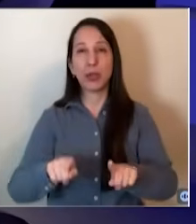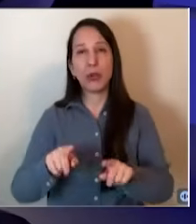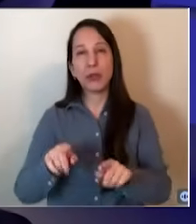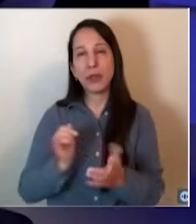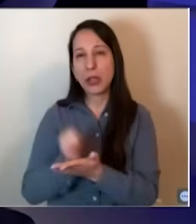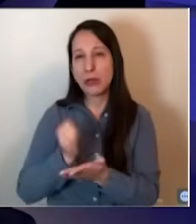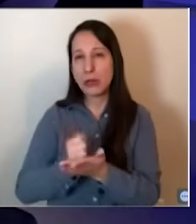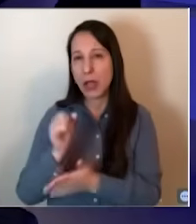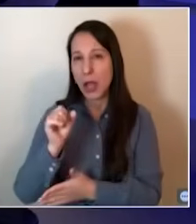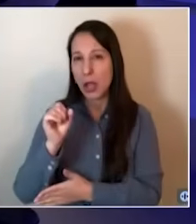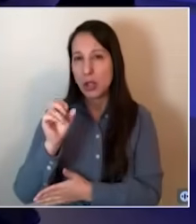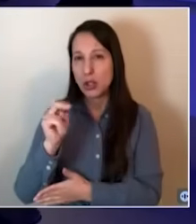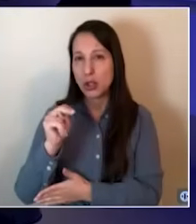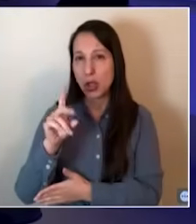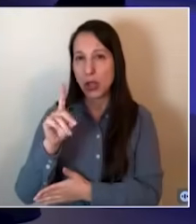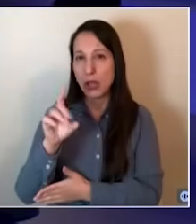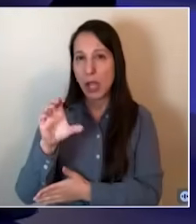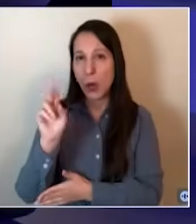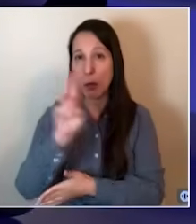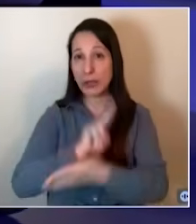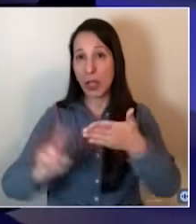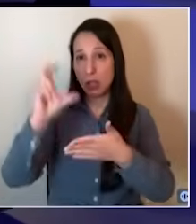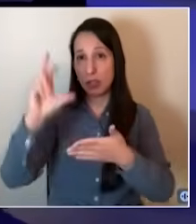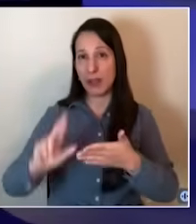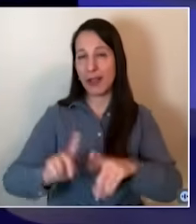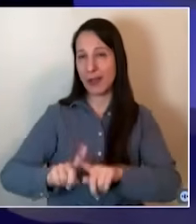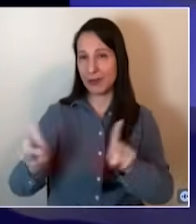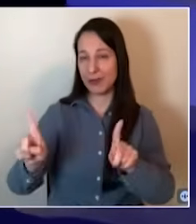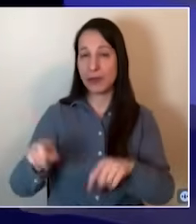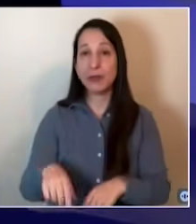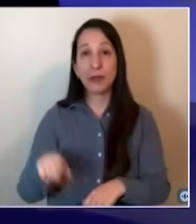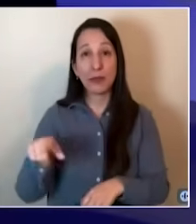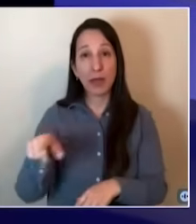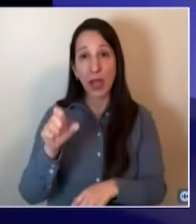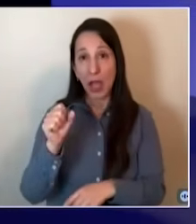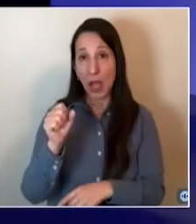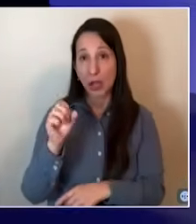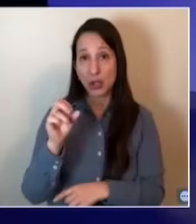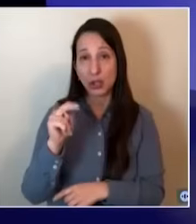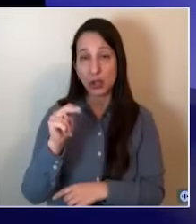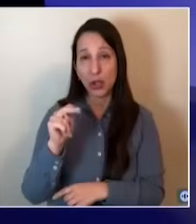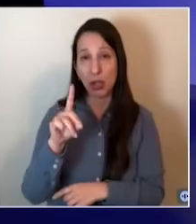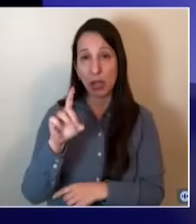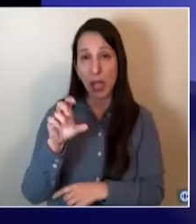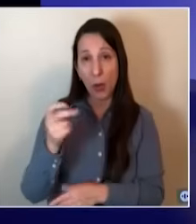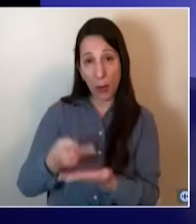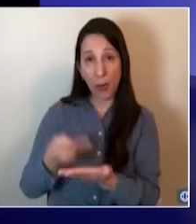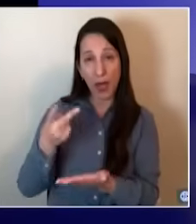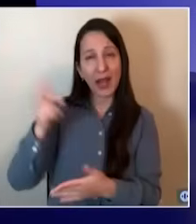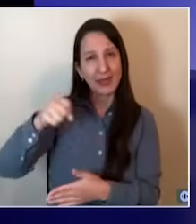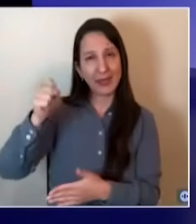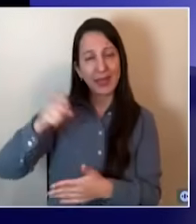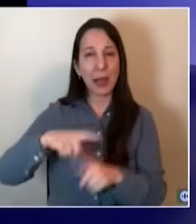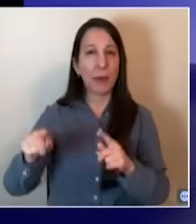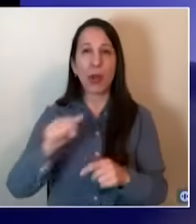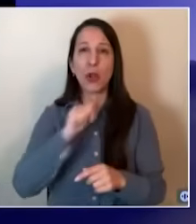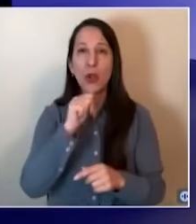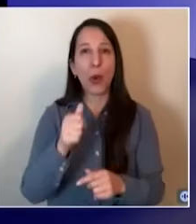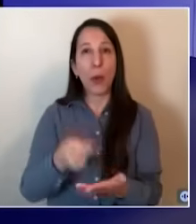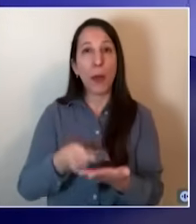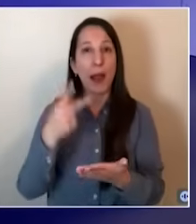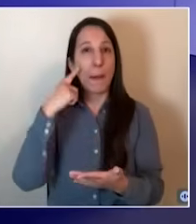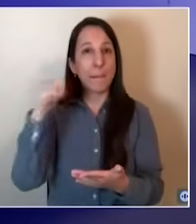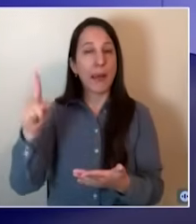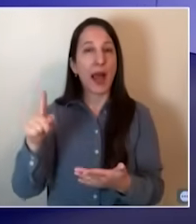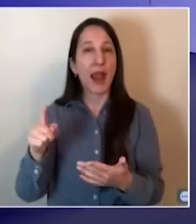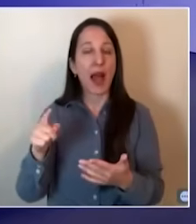UCR. ¿Los sondeos son herramientas válidas? Sí, pero no son herramientas válidas para